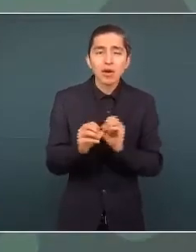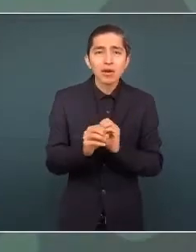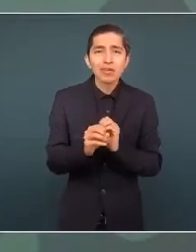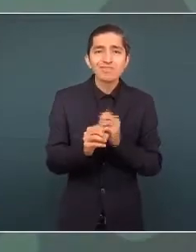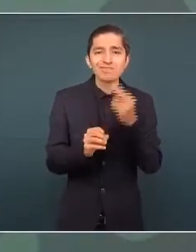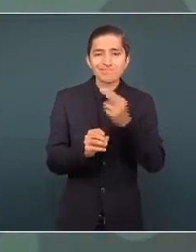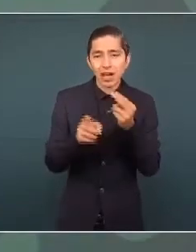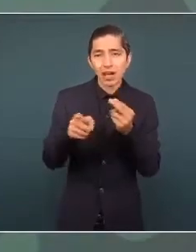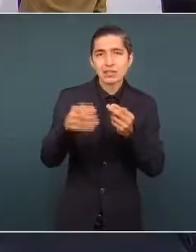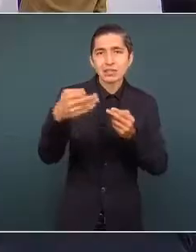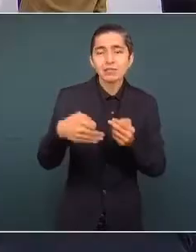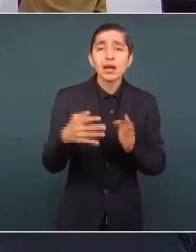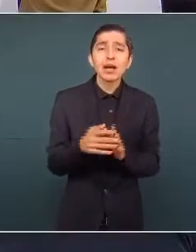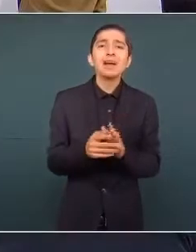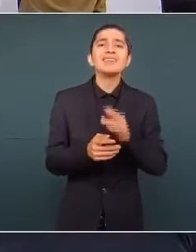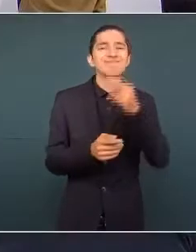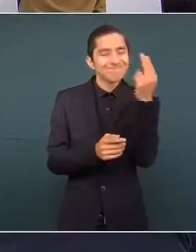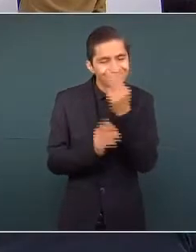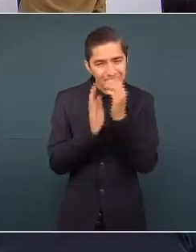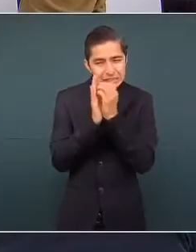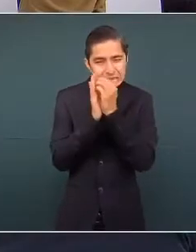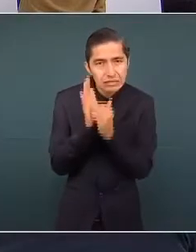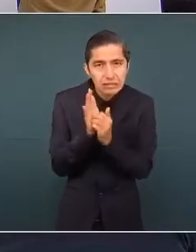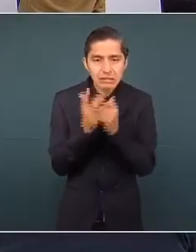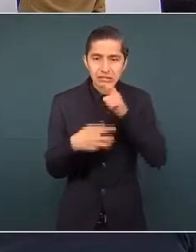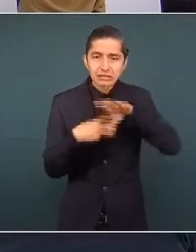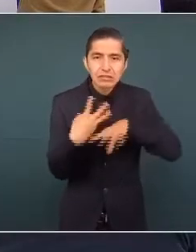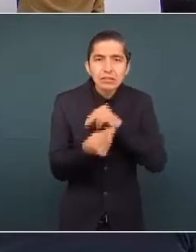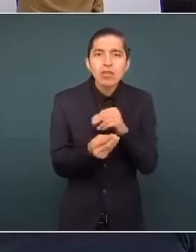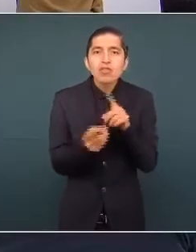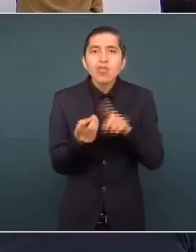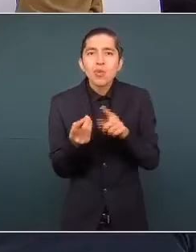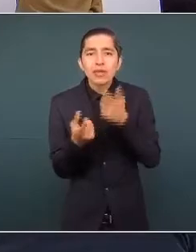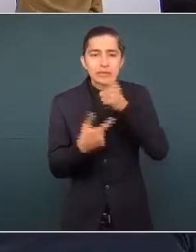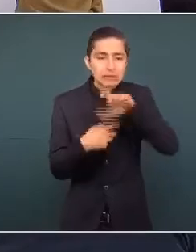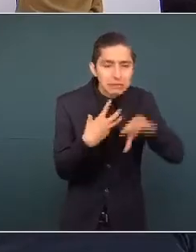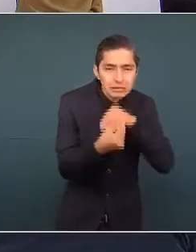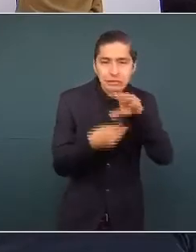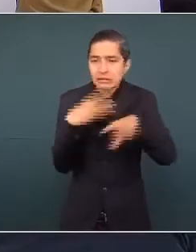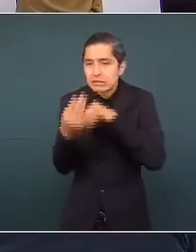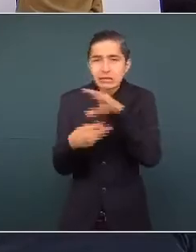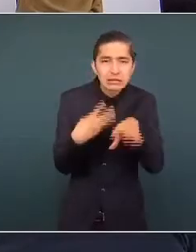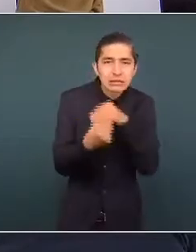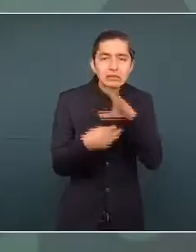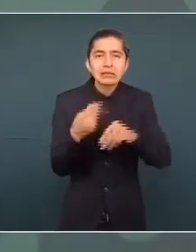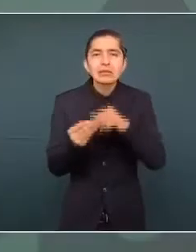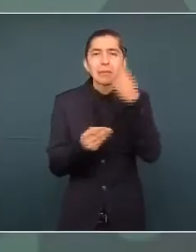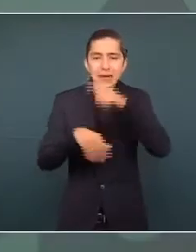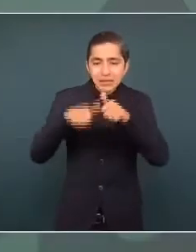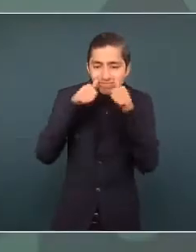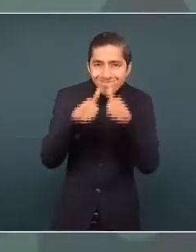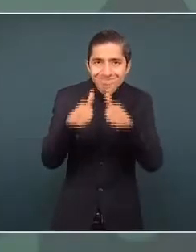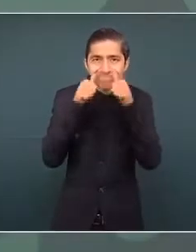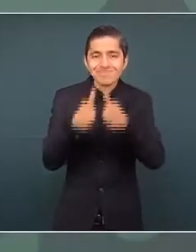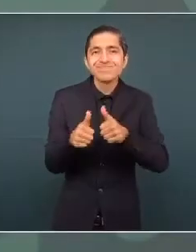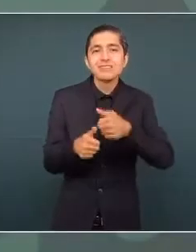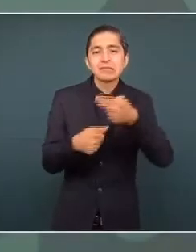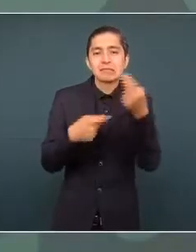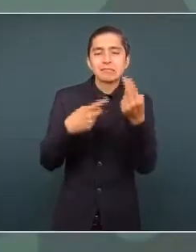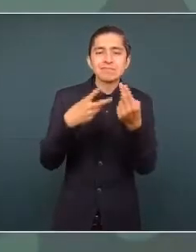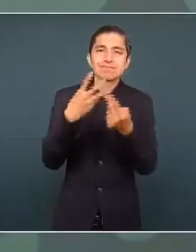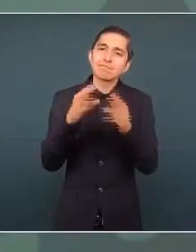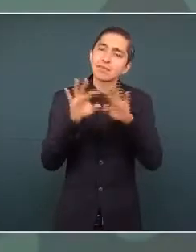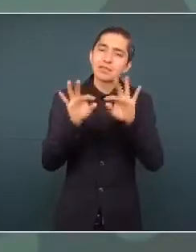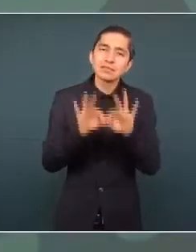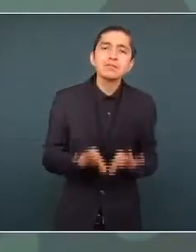pues ahorrar y tomar recursos de donde sea posible para atender las necesidades